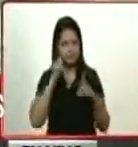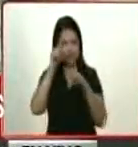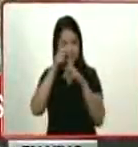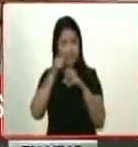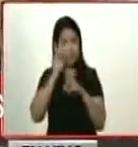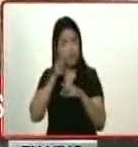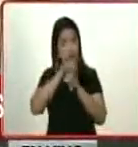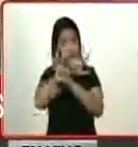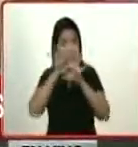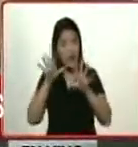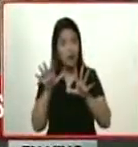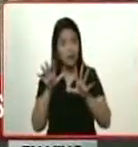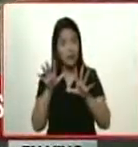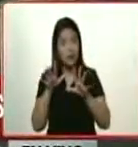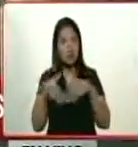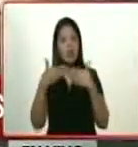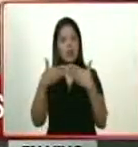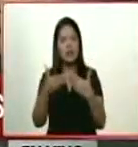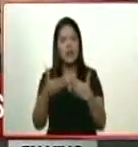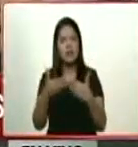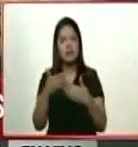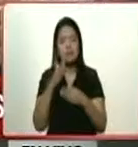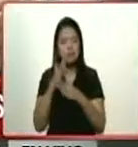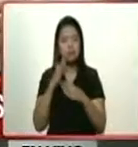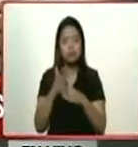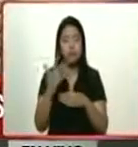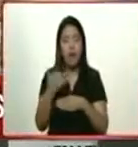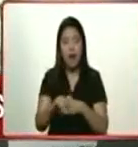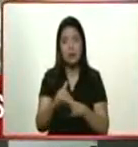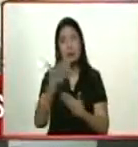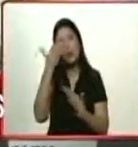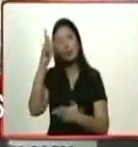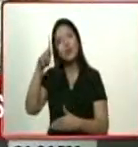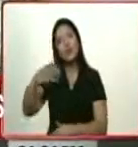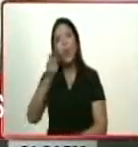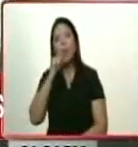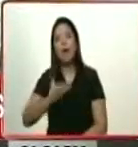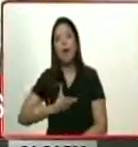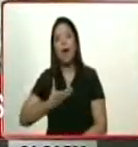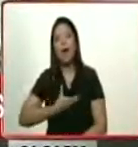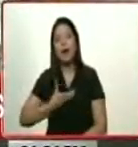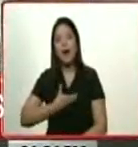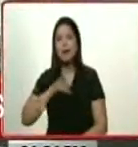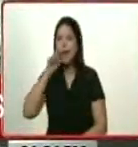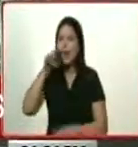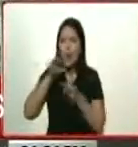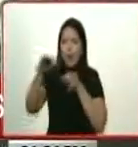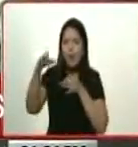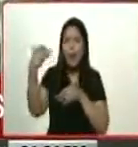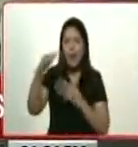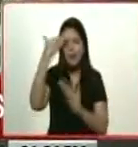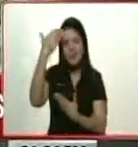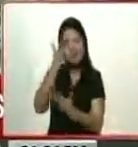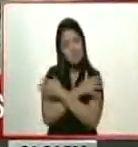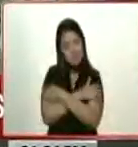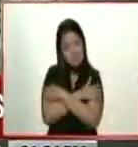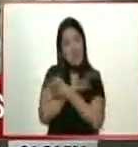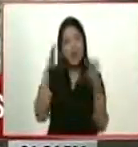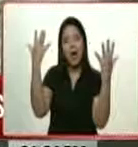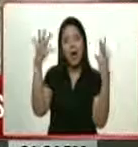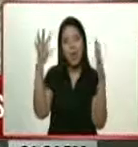solo gobierno. Y en el marco de esta coyuntura política, es fundamental entonces tener claridad cuál es el